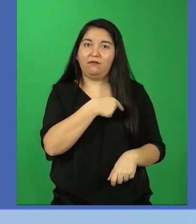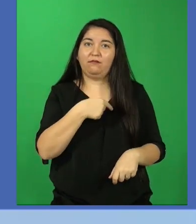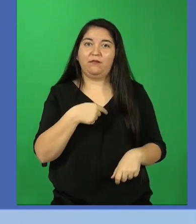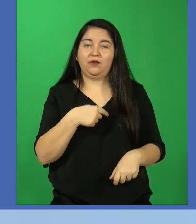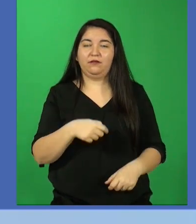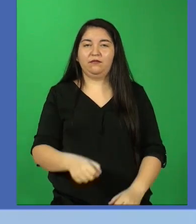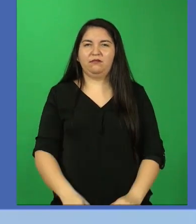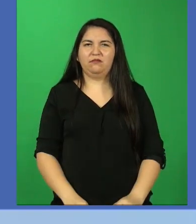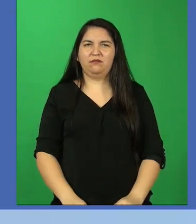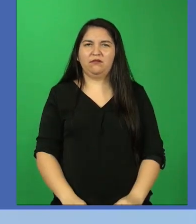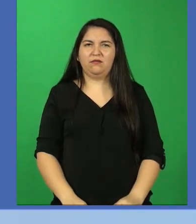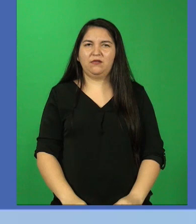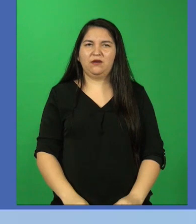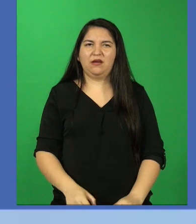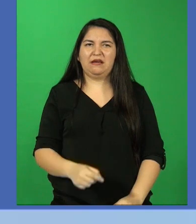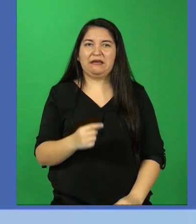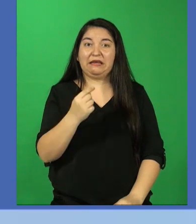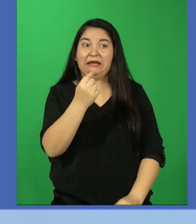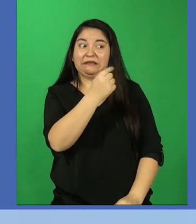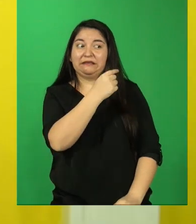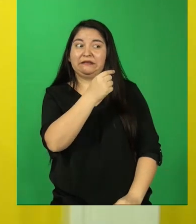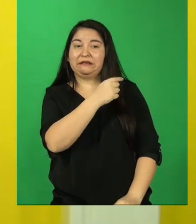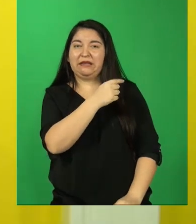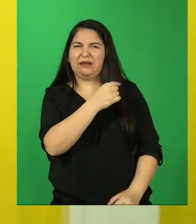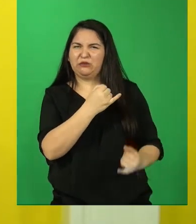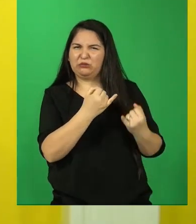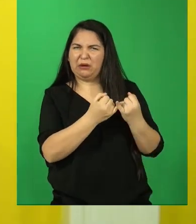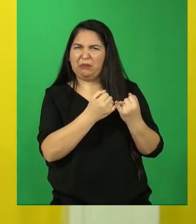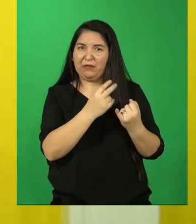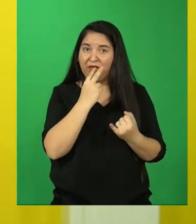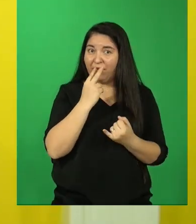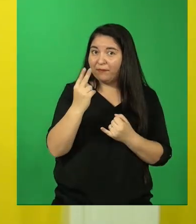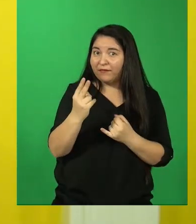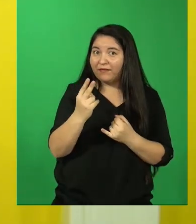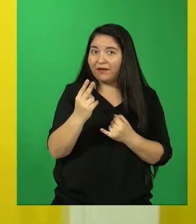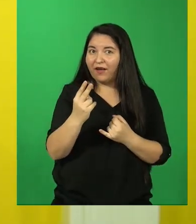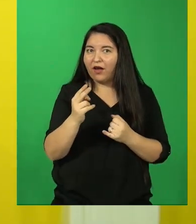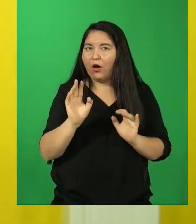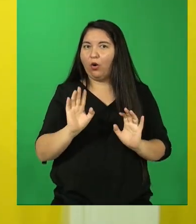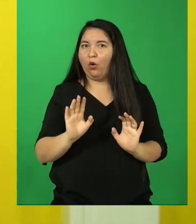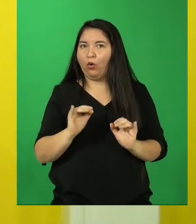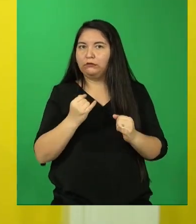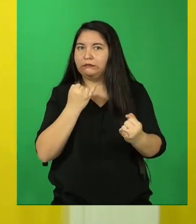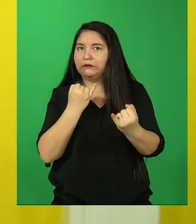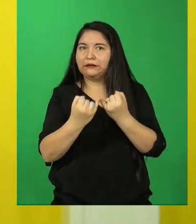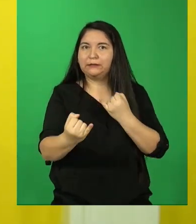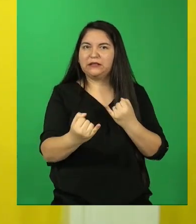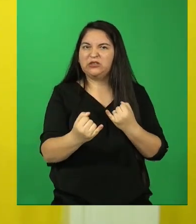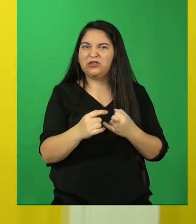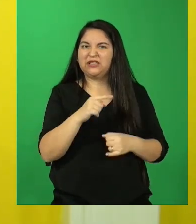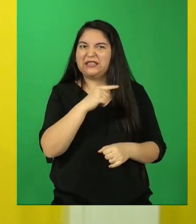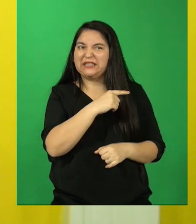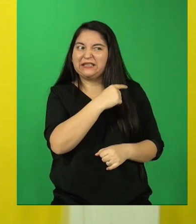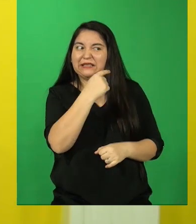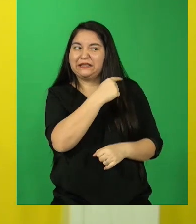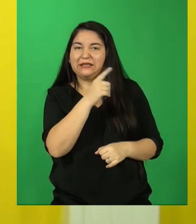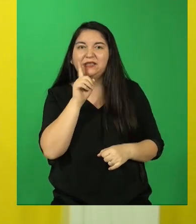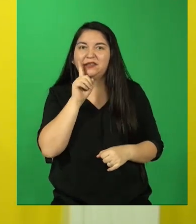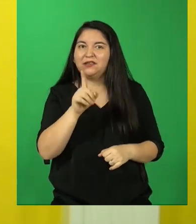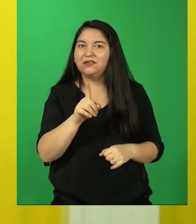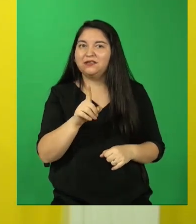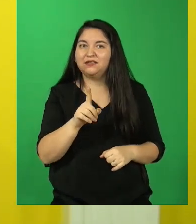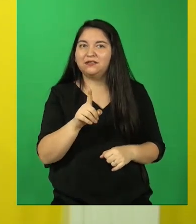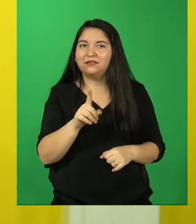¿Y quién la está mirando ahí atrás? ¿Su amigo? ¿O será su enemigo? ¿Quién es? Ah,